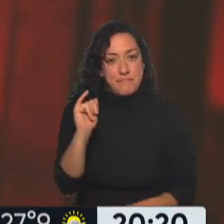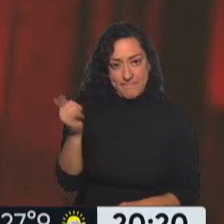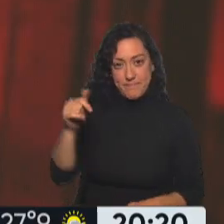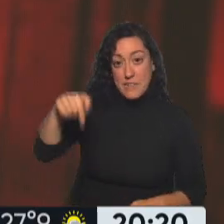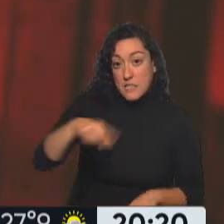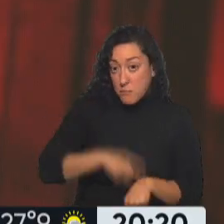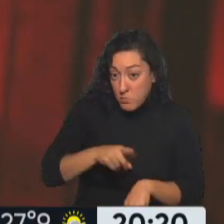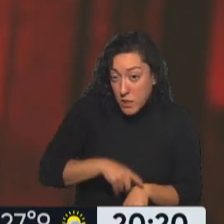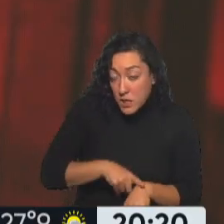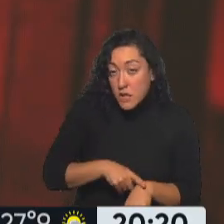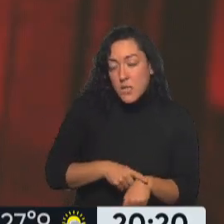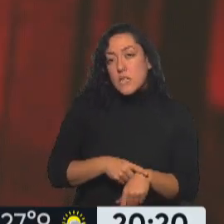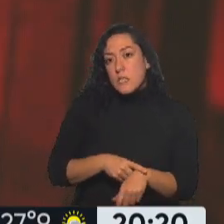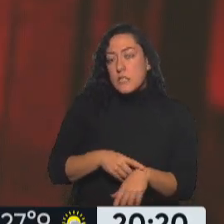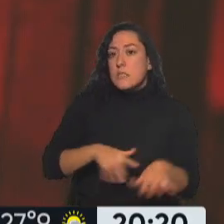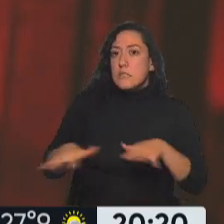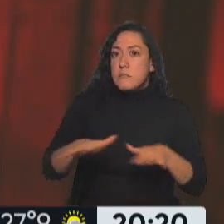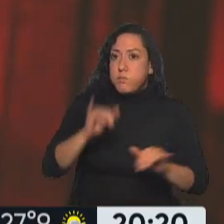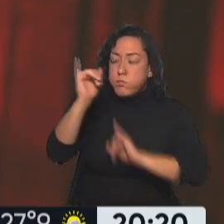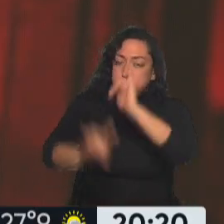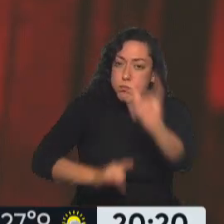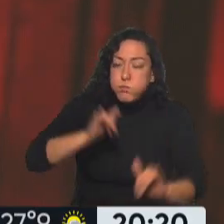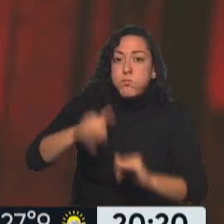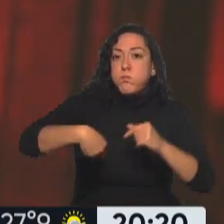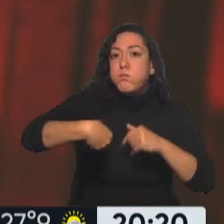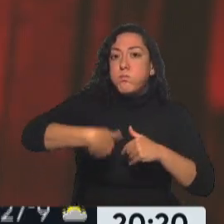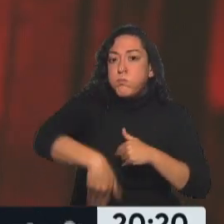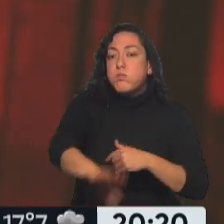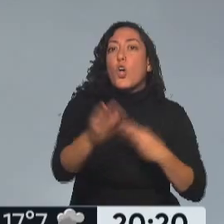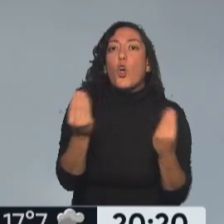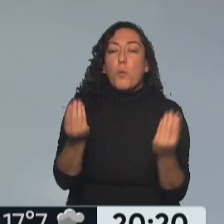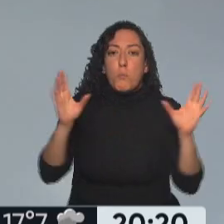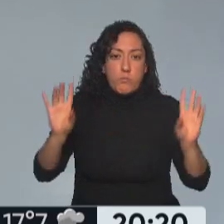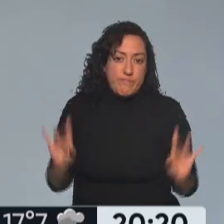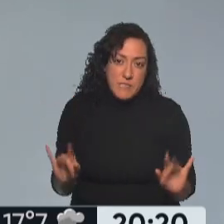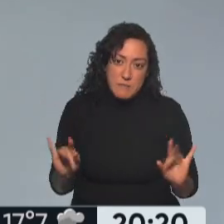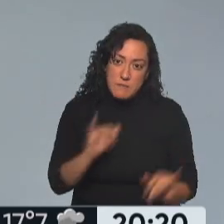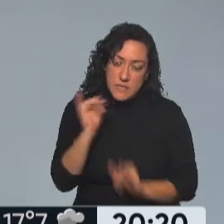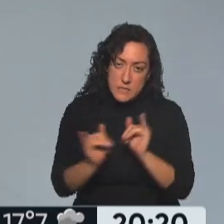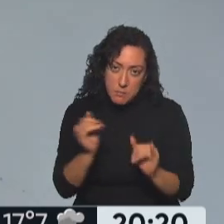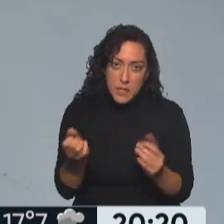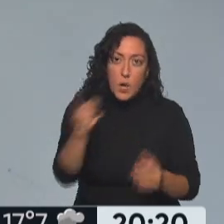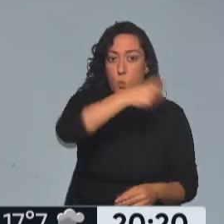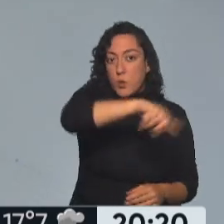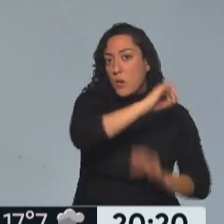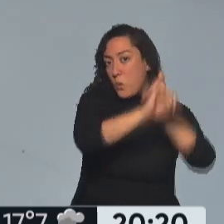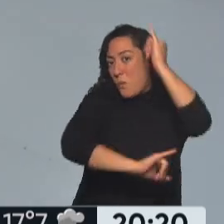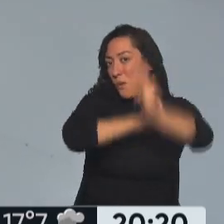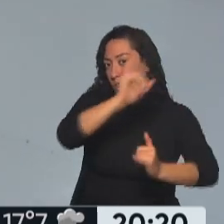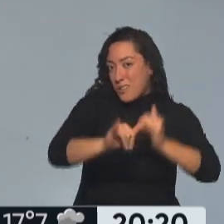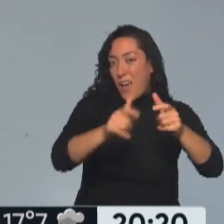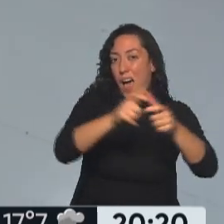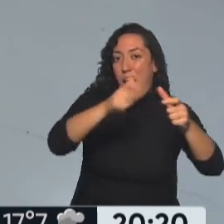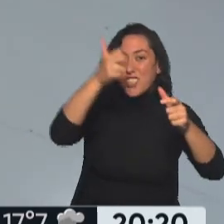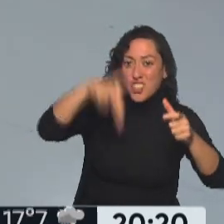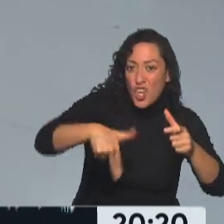la realidad es difícil decir cómo va a continuar, porque como ustedes lo describían recién, las acciones, las